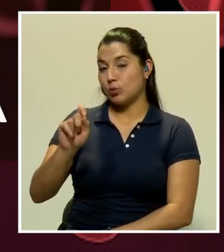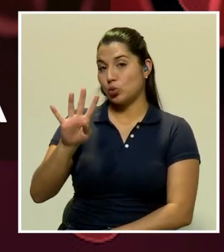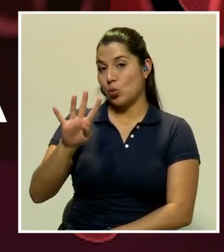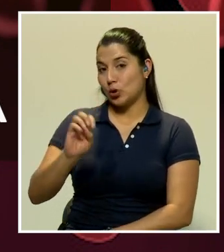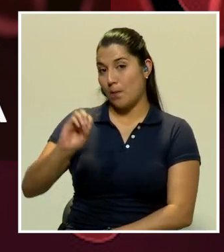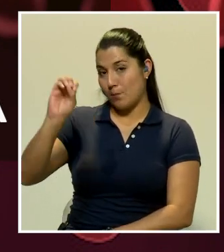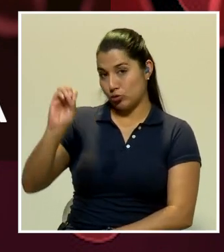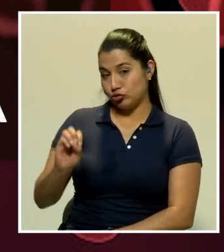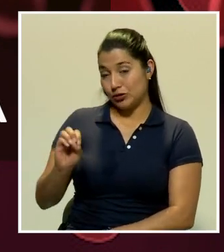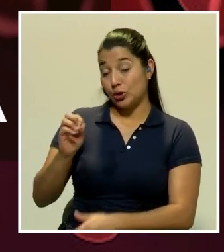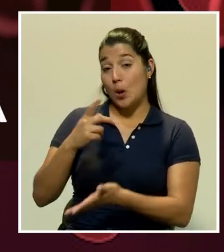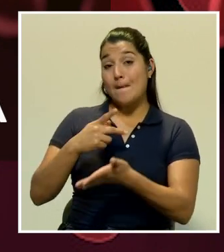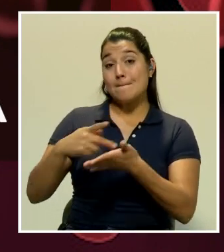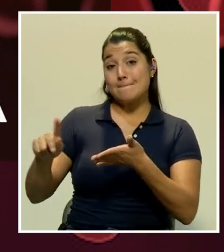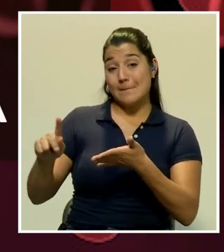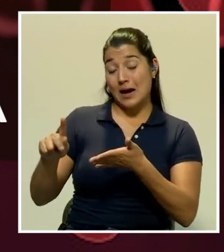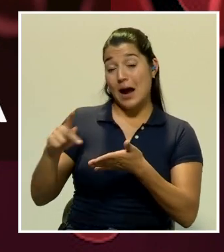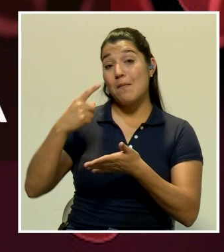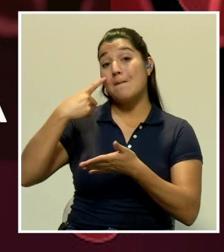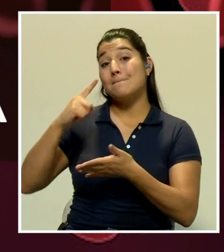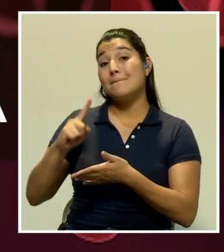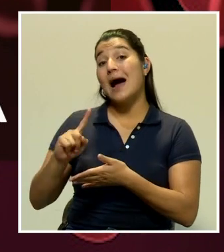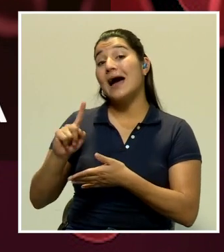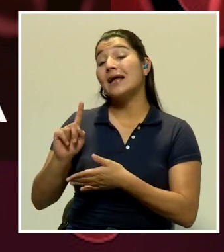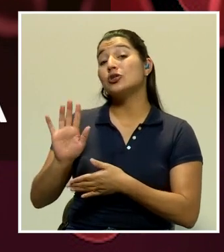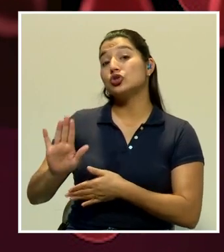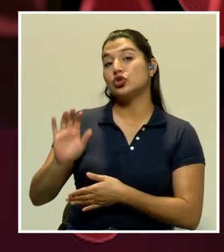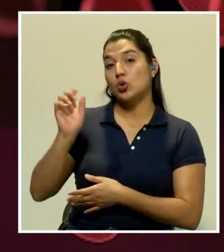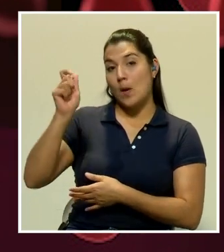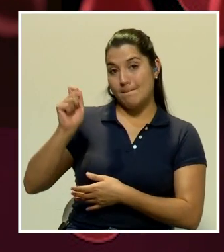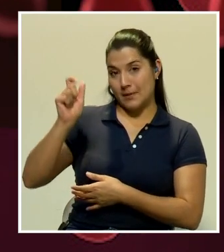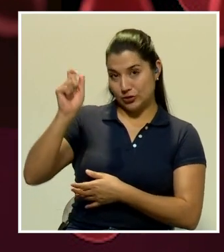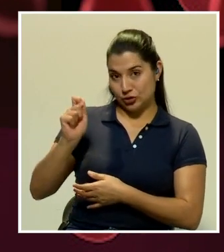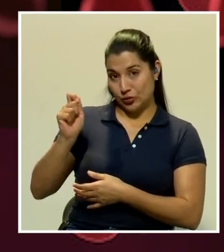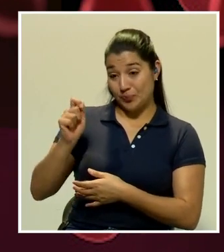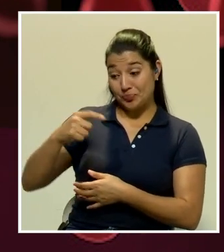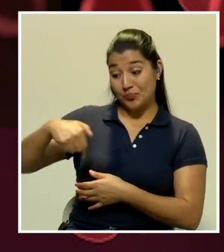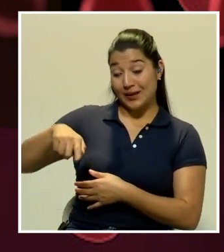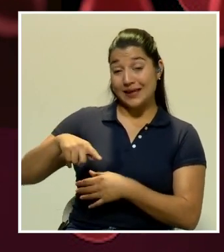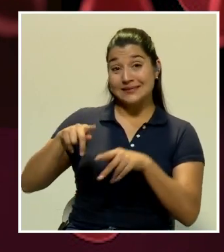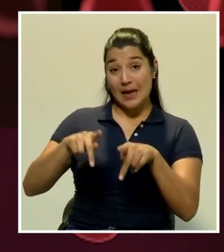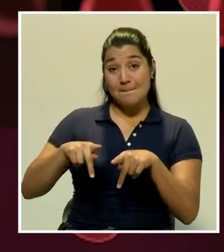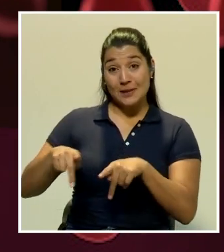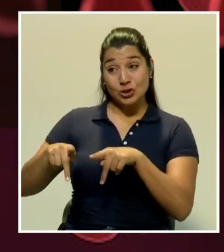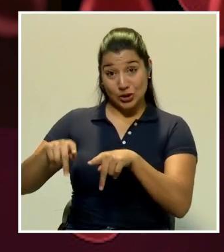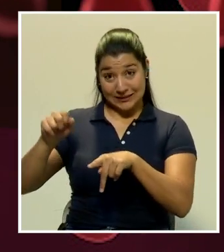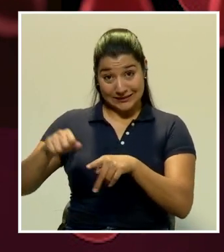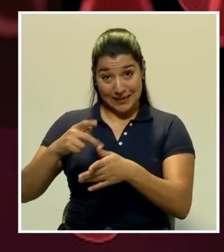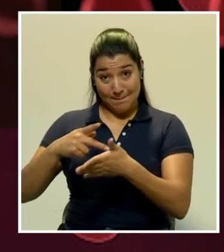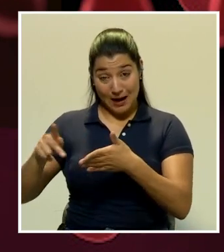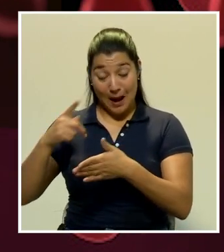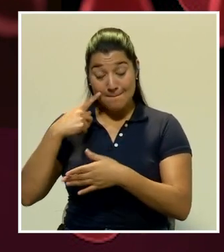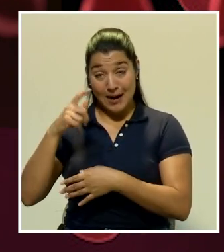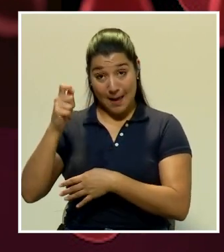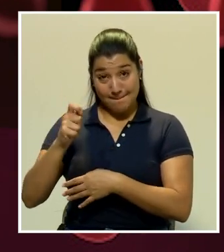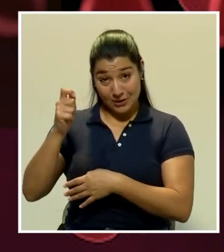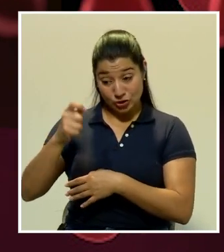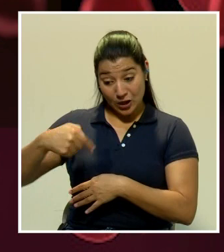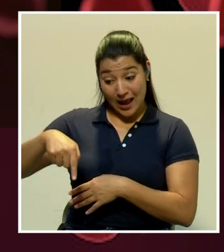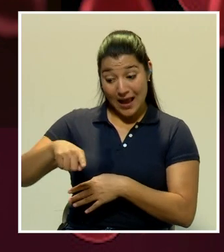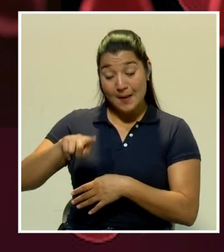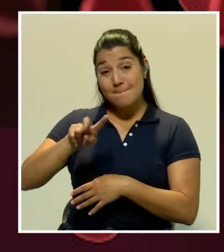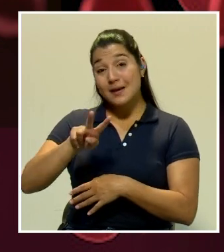47.4% cotizaba para su pensión. Más del 20% de estas personas que sí cotizaban para su pensión viven